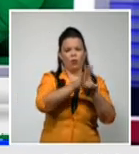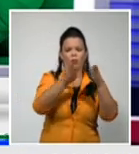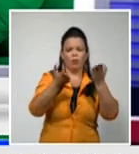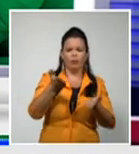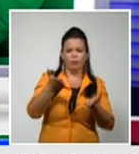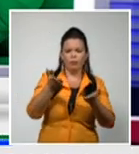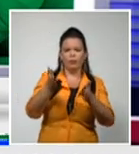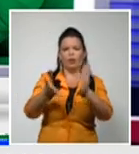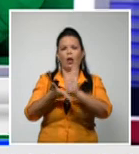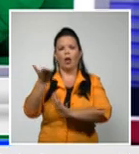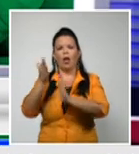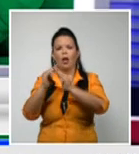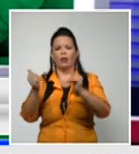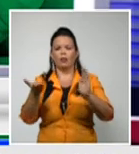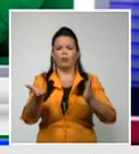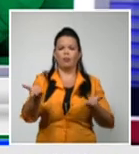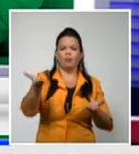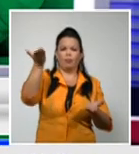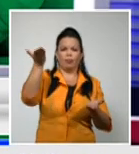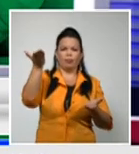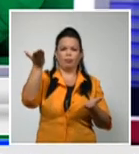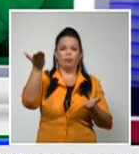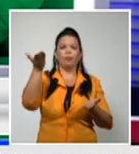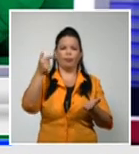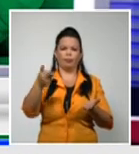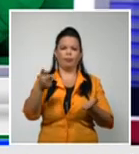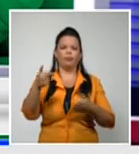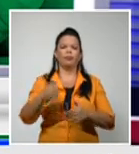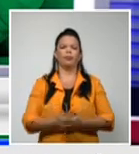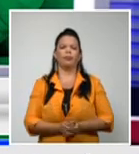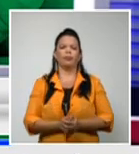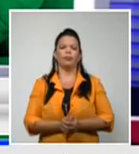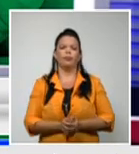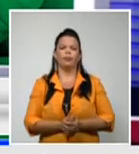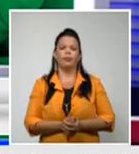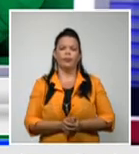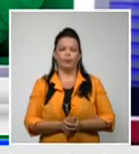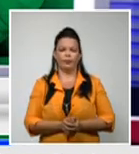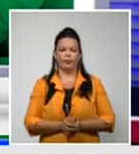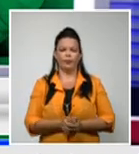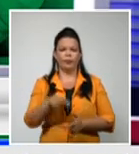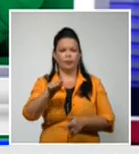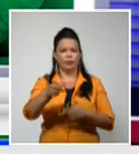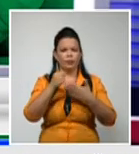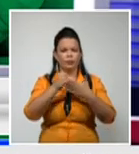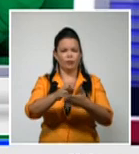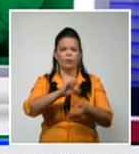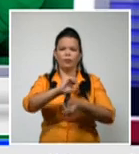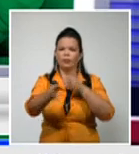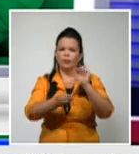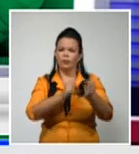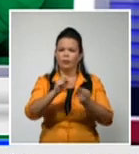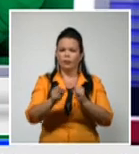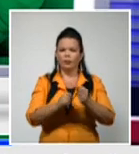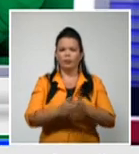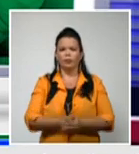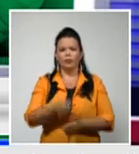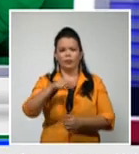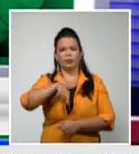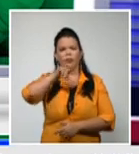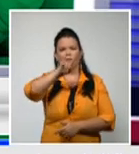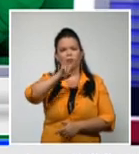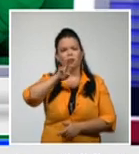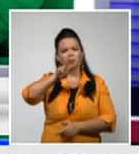de activos pues vaya disminuyendo. Ya con estas 924 altas del día de